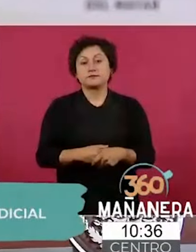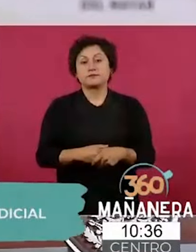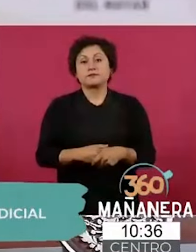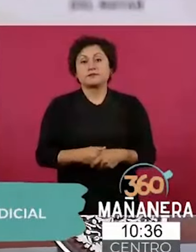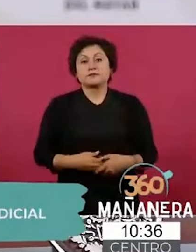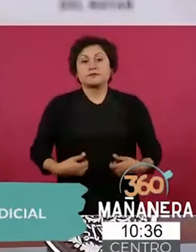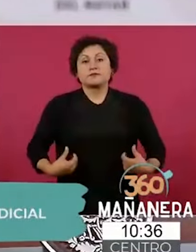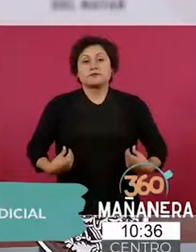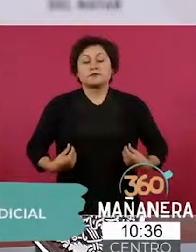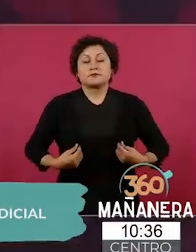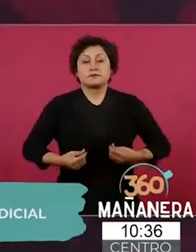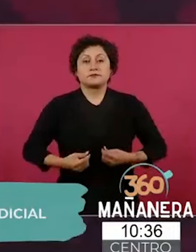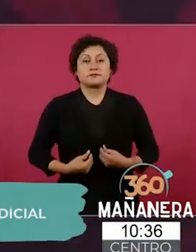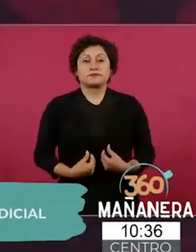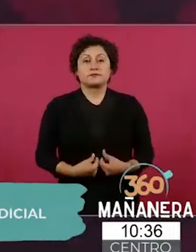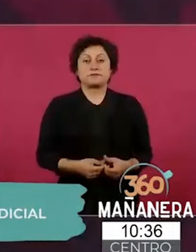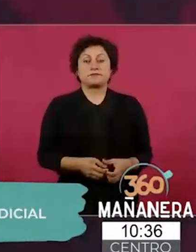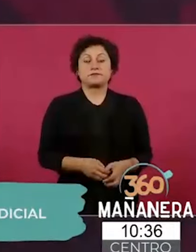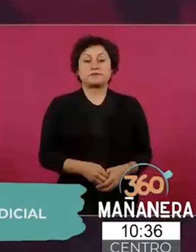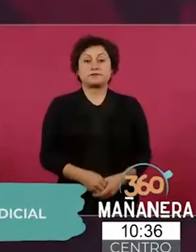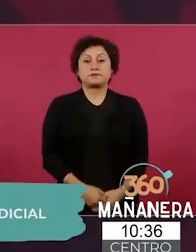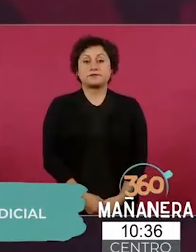realmente muy